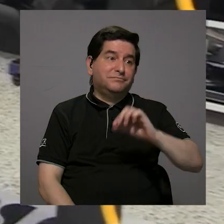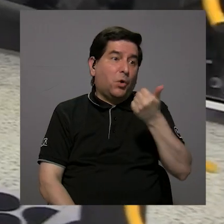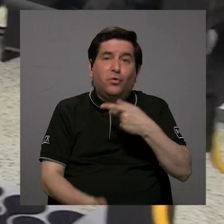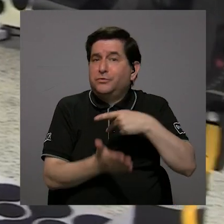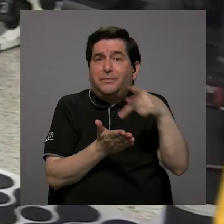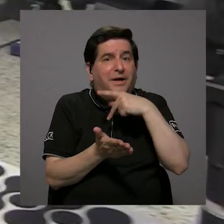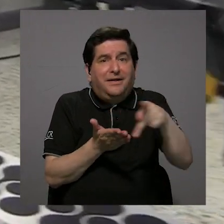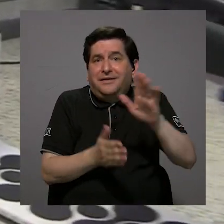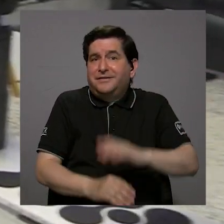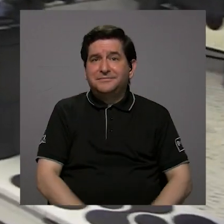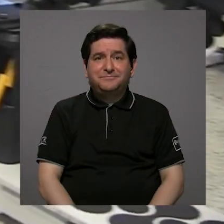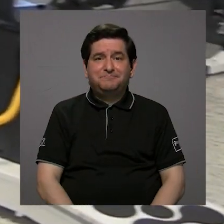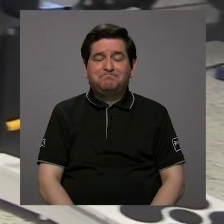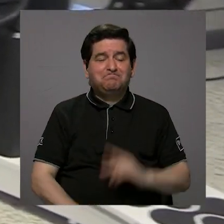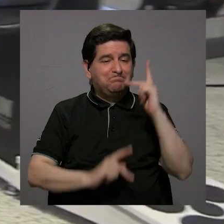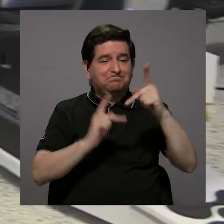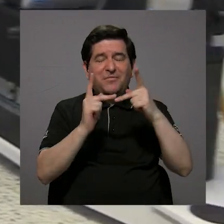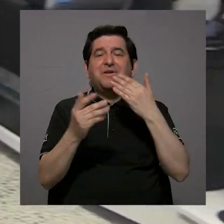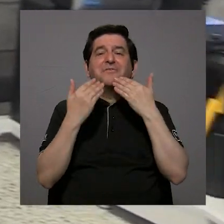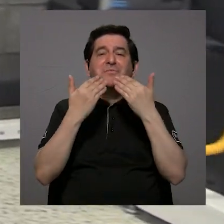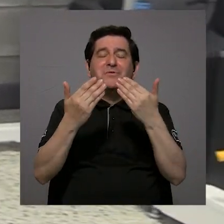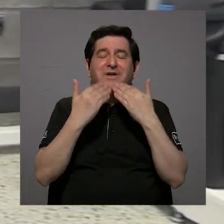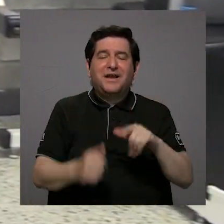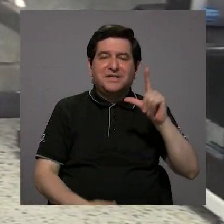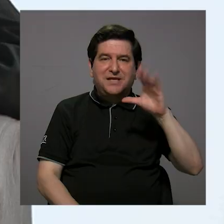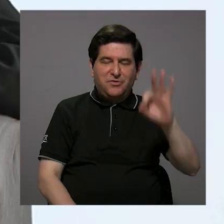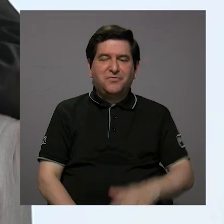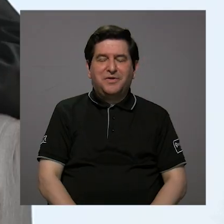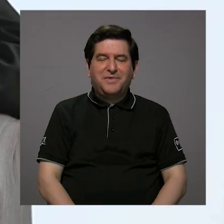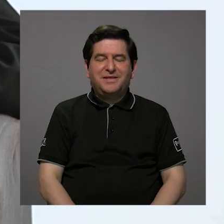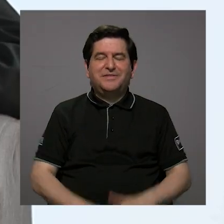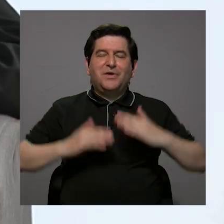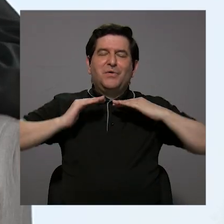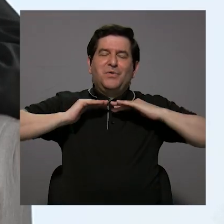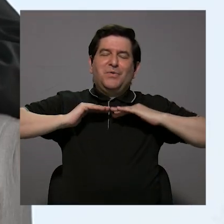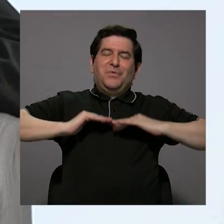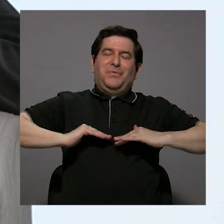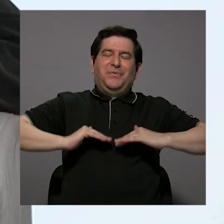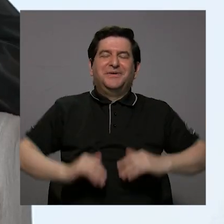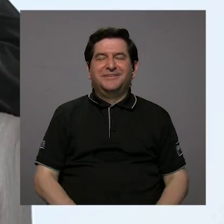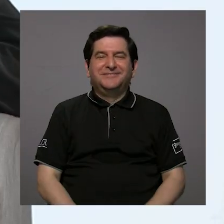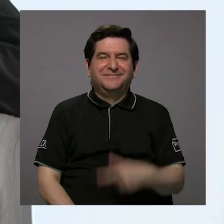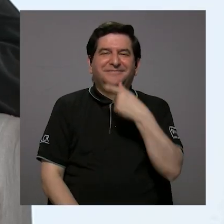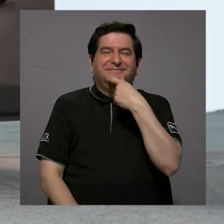alguien las tiene que pagar. Exacto, perfecto. Muchísimas gracias, Luis Fernando, muy refrescante